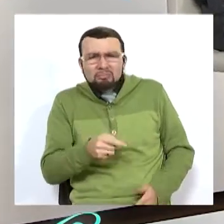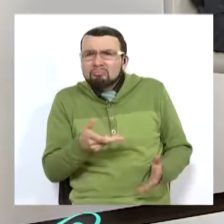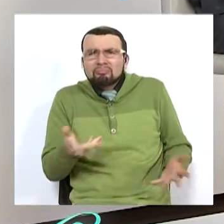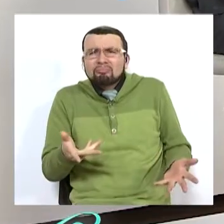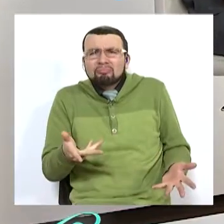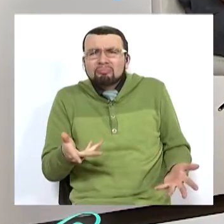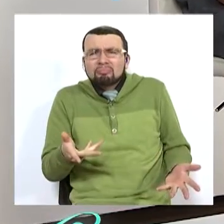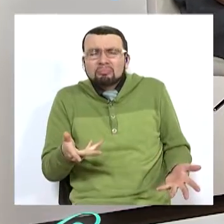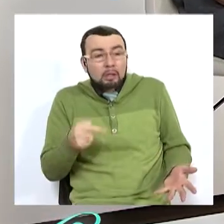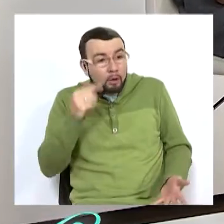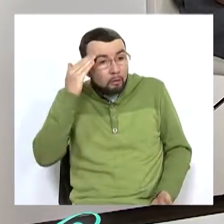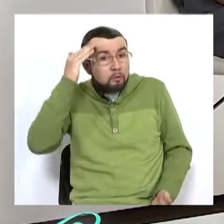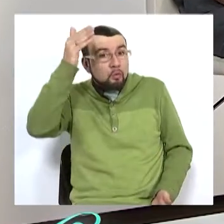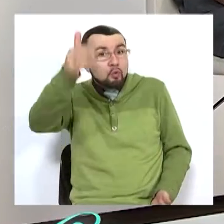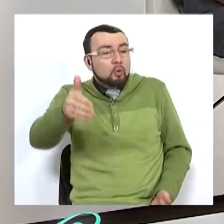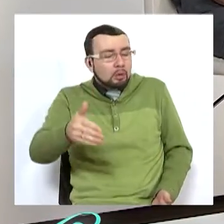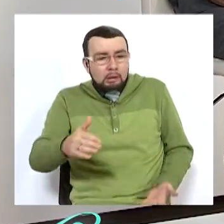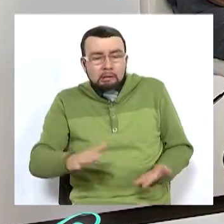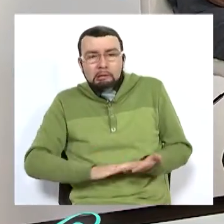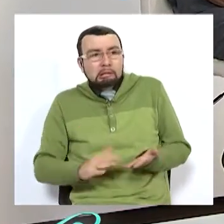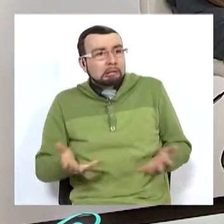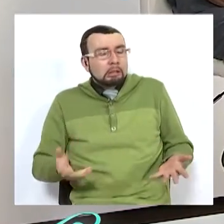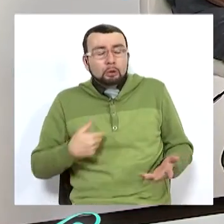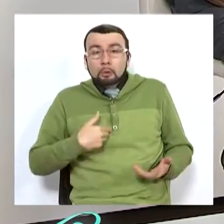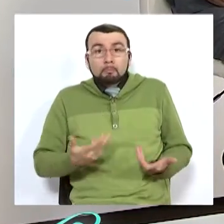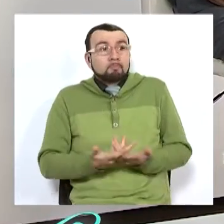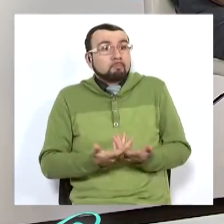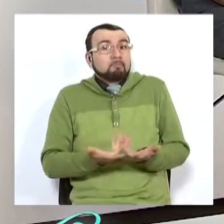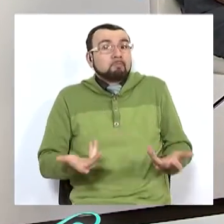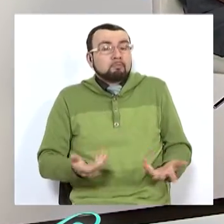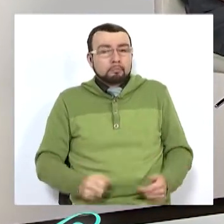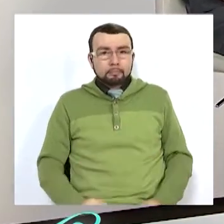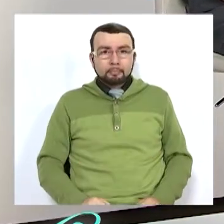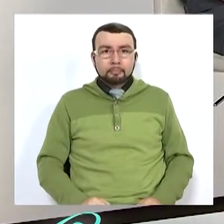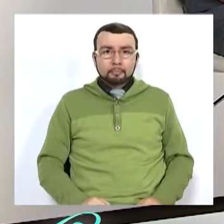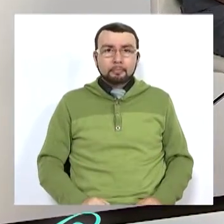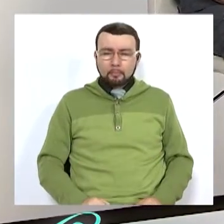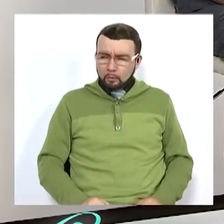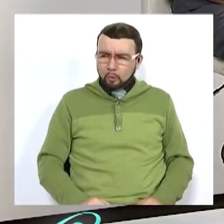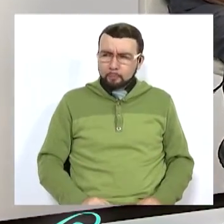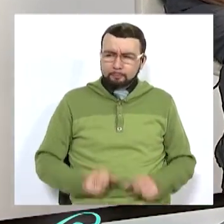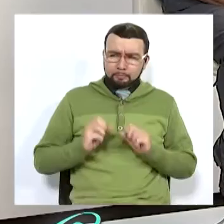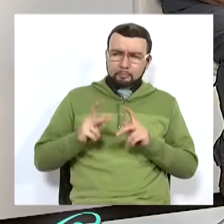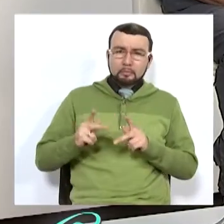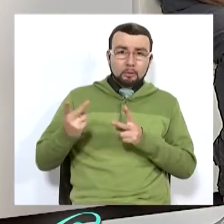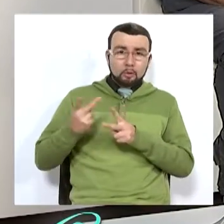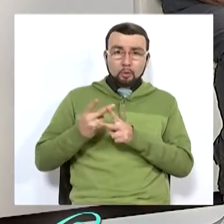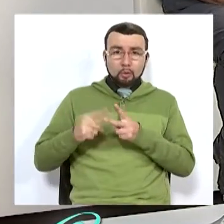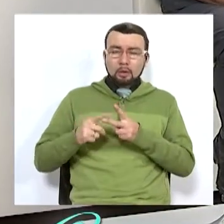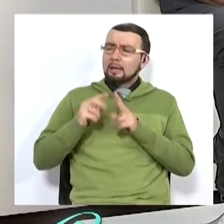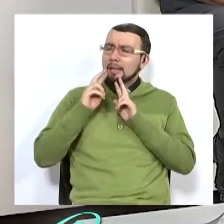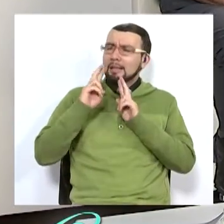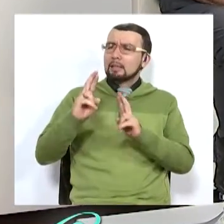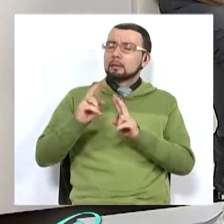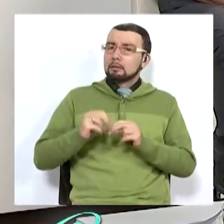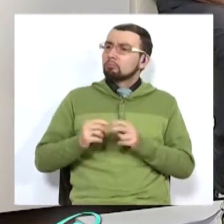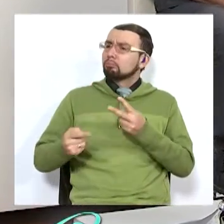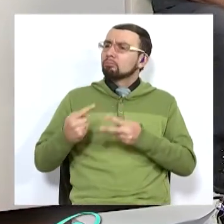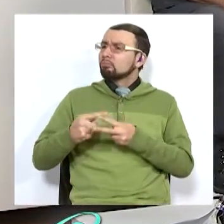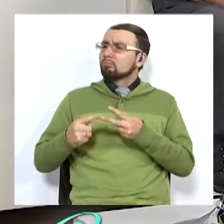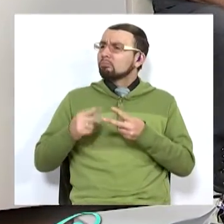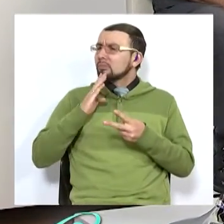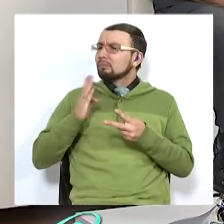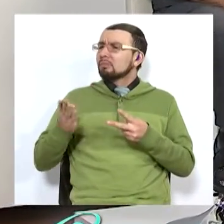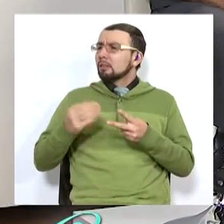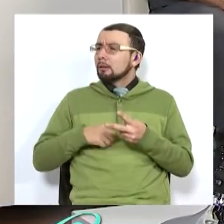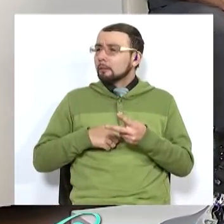que ver esto más adelante? Tengo esa inquietud. Bueno, muchas gracias. Vamos a responder esas dos preguntas. ¿Quién empieza de ustedes?